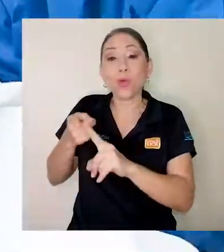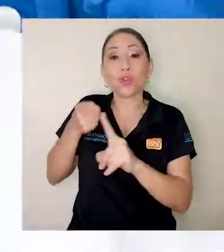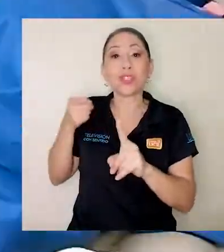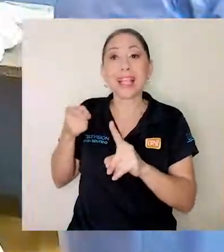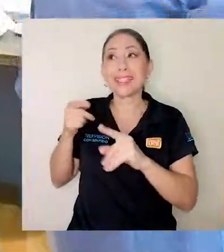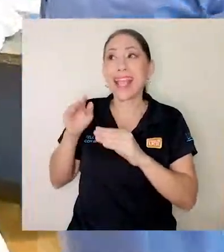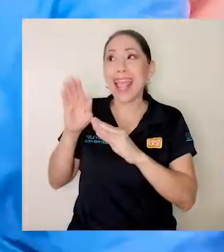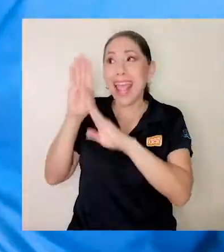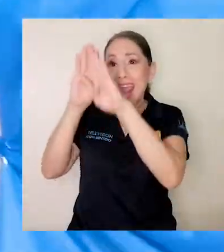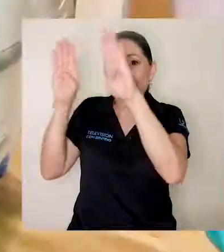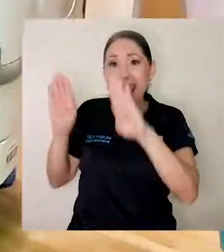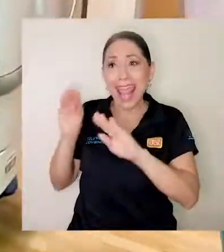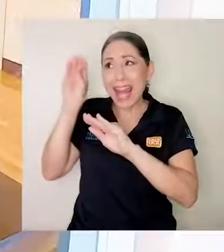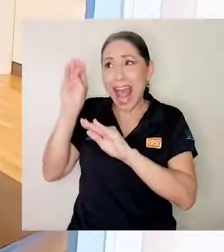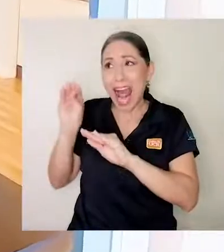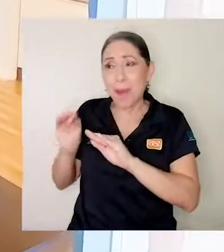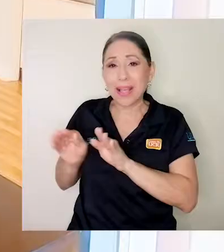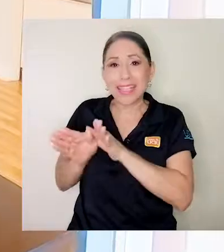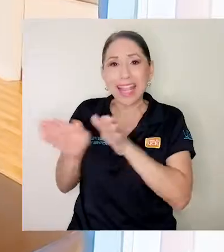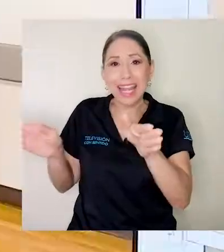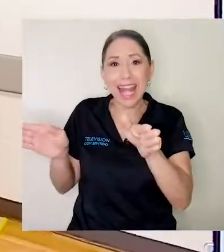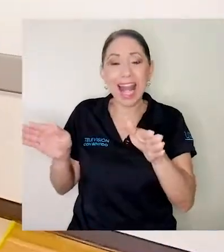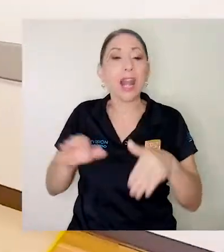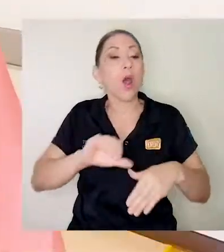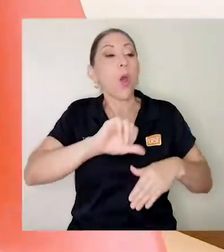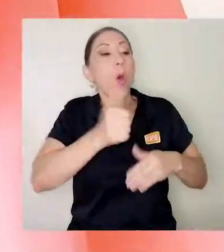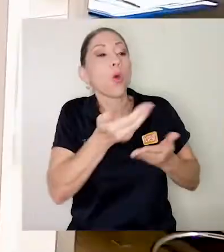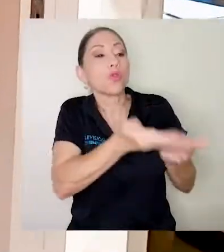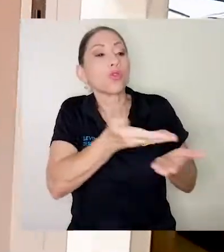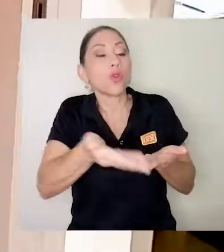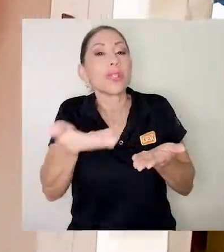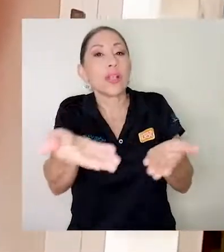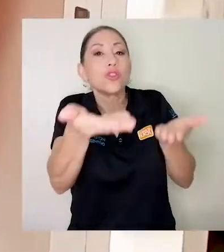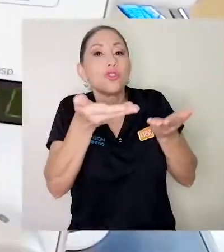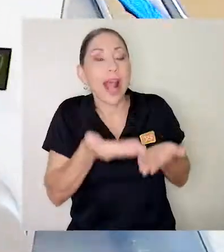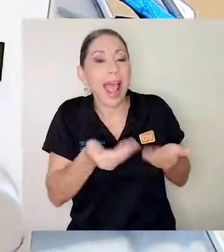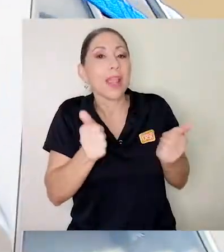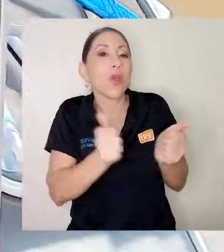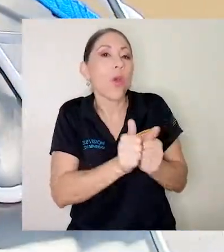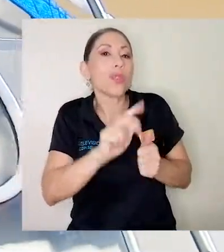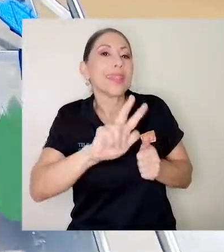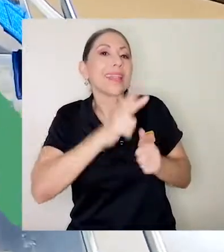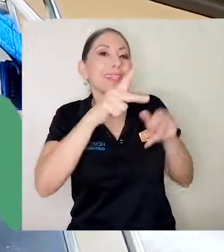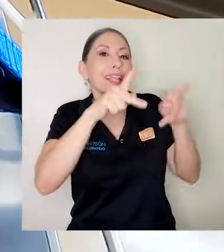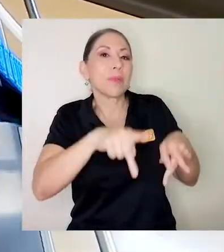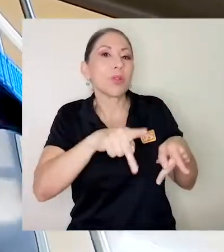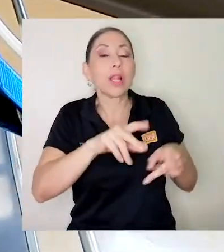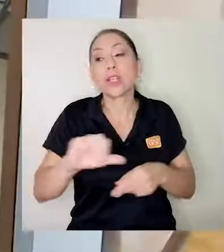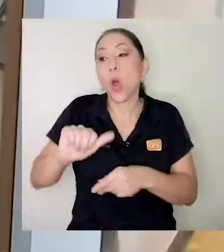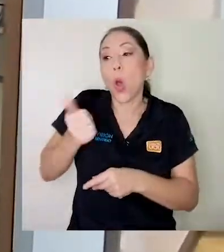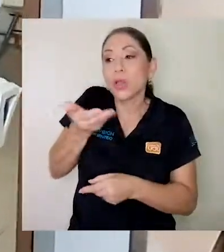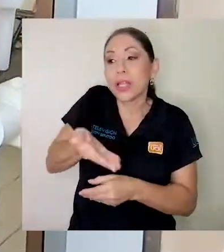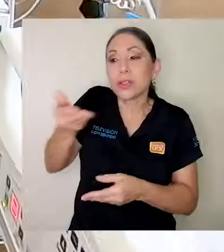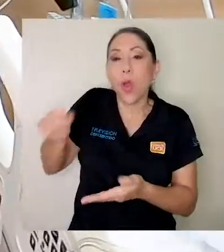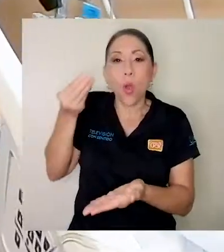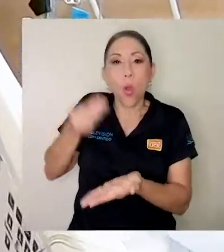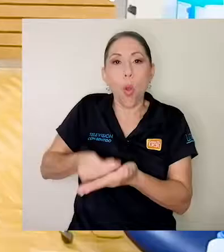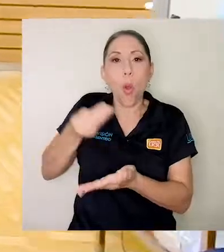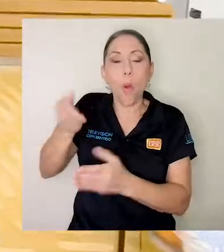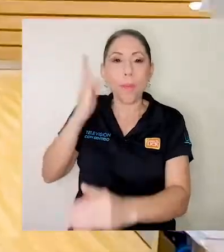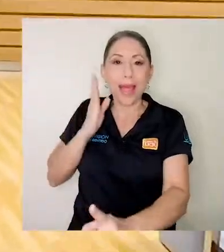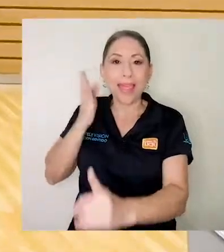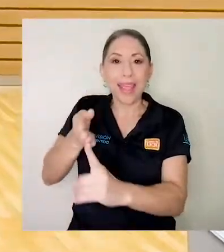Otros elementos vienen suplidos por terceros. Otros elementos se hacen por compra directa.